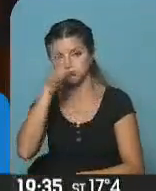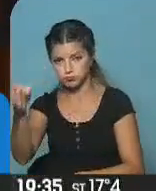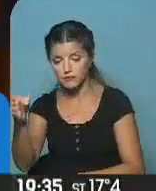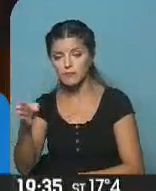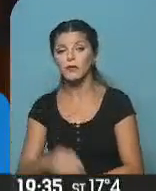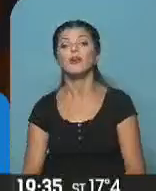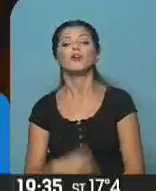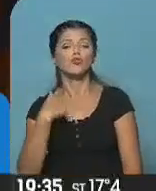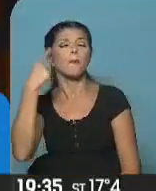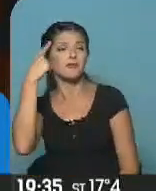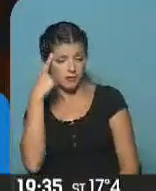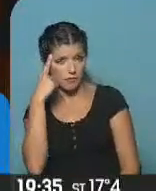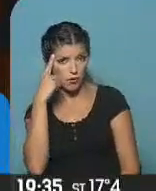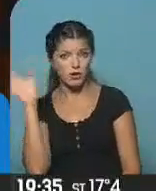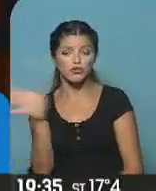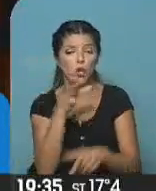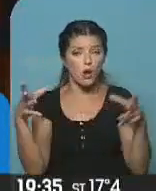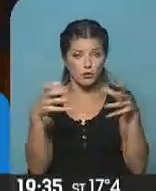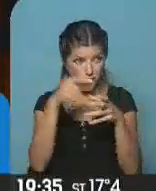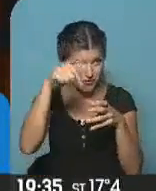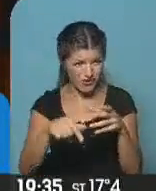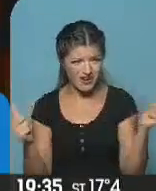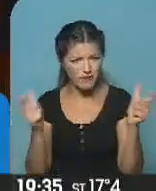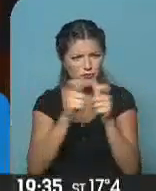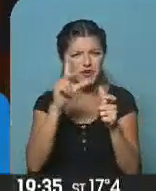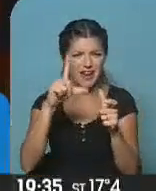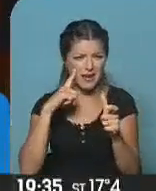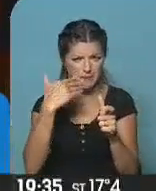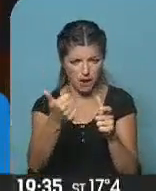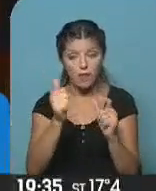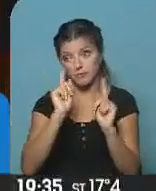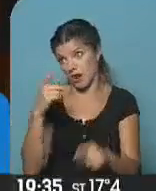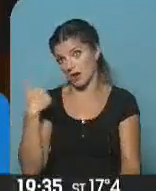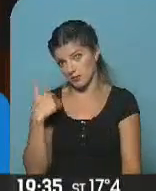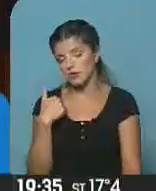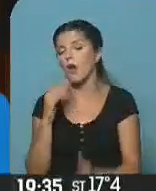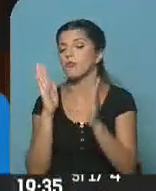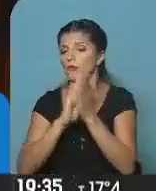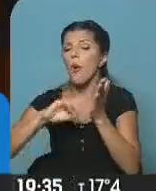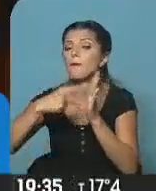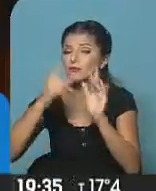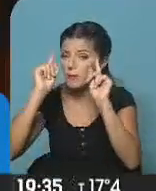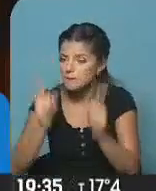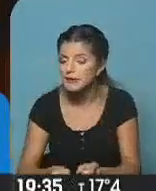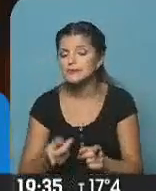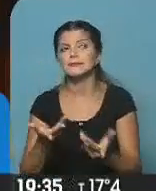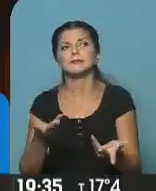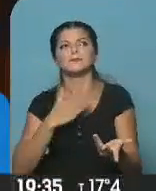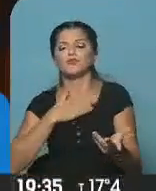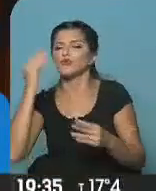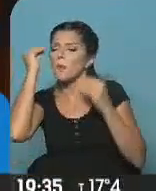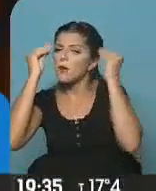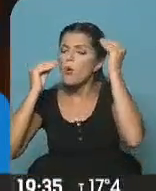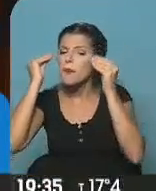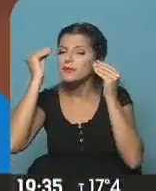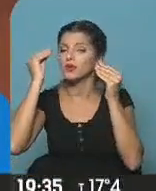incluyendo argentina den ese paso las preocupaciones y los anuncios de preocupación y de seguir la crisis venezolana